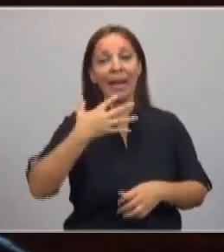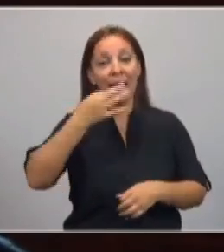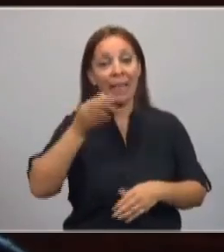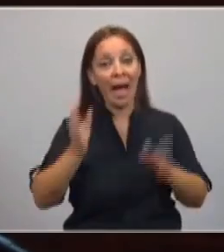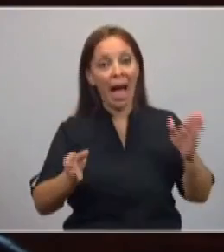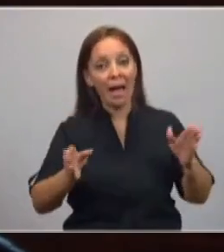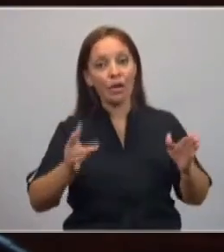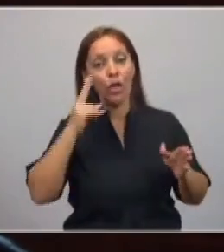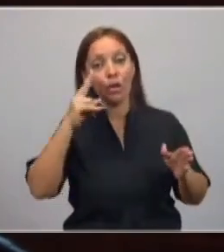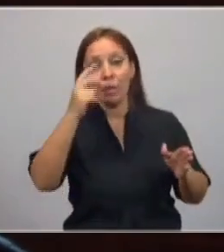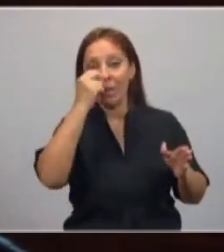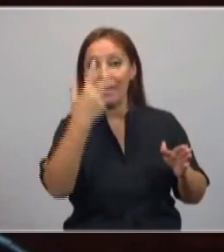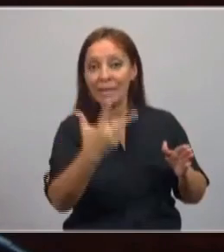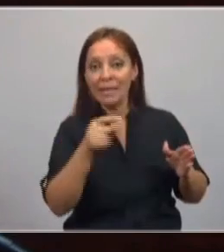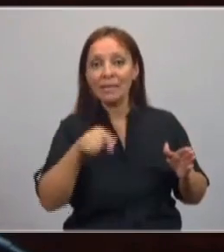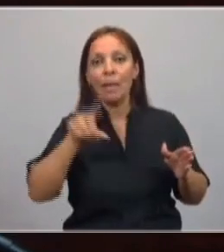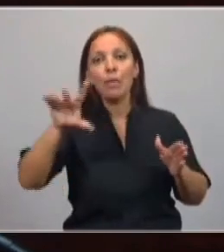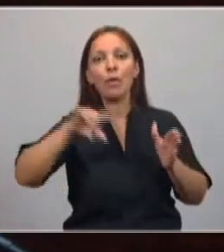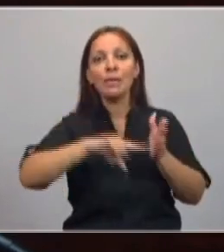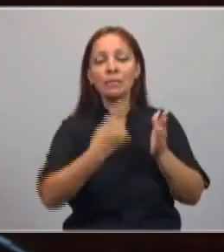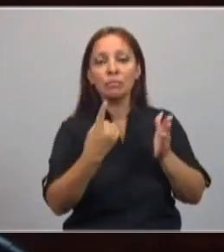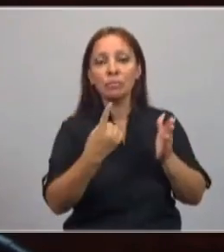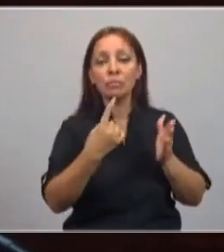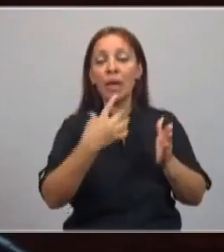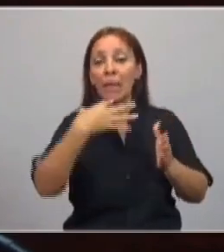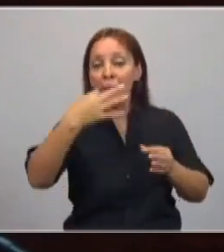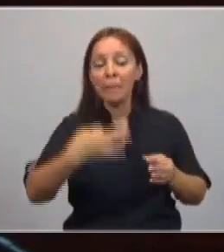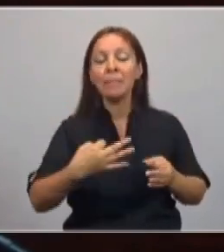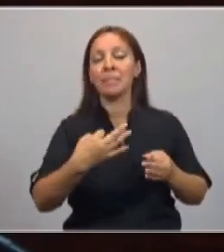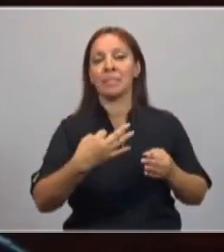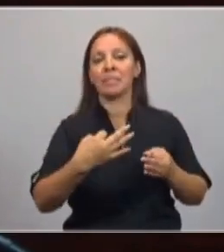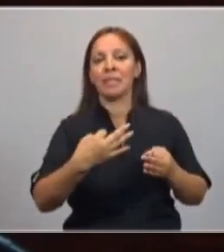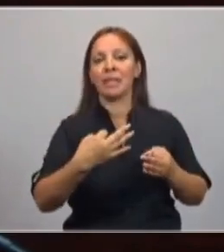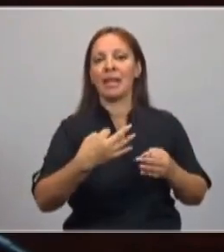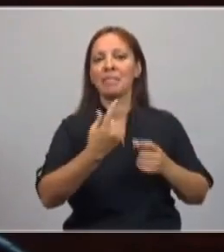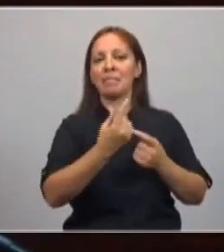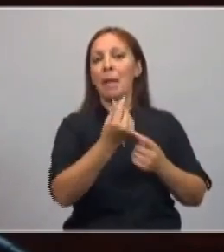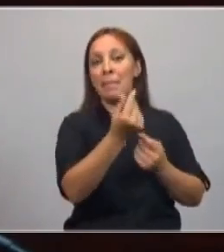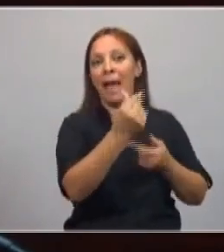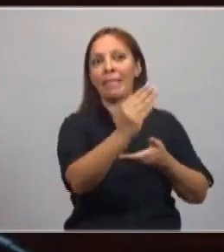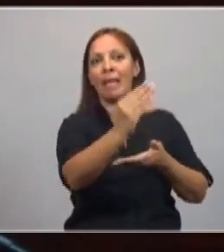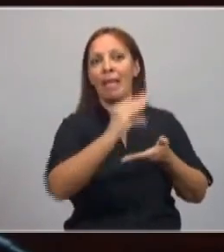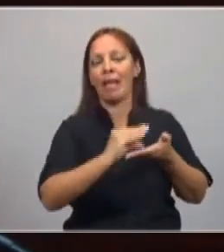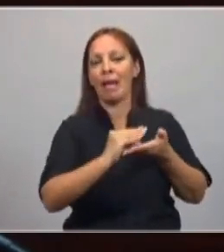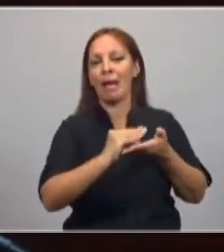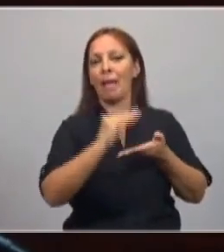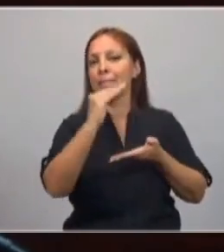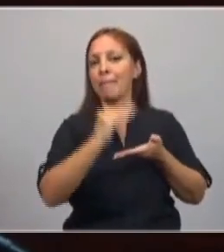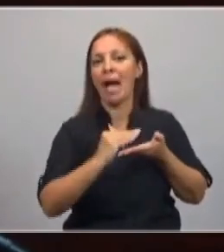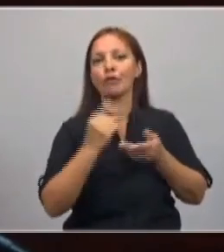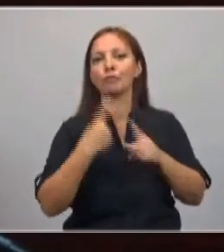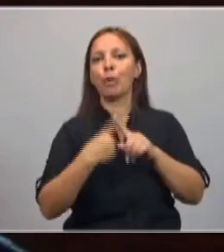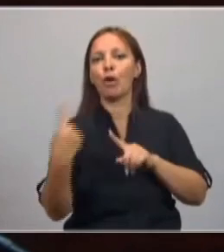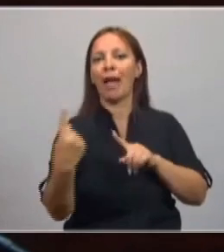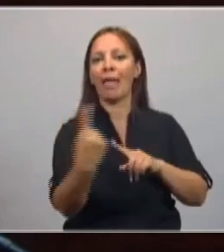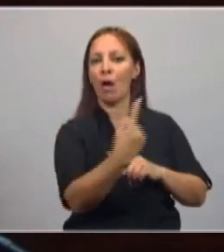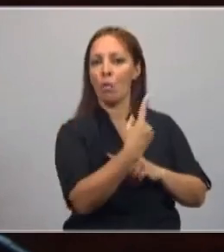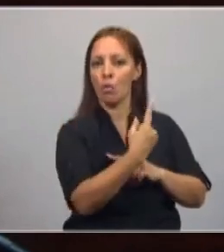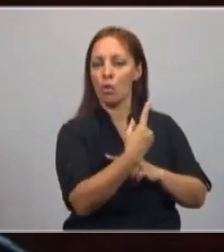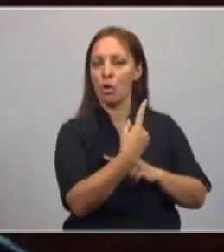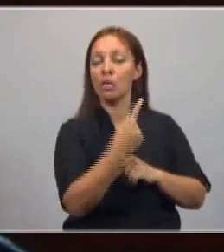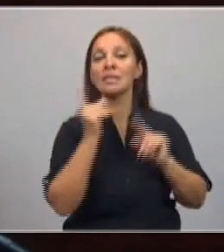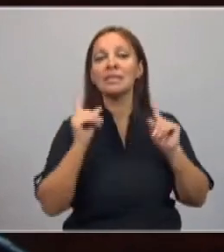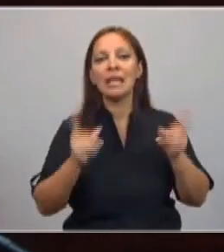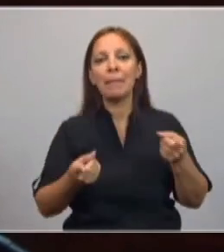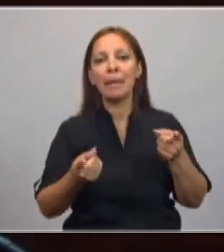año fue la provincia que menos recursos tuvo y ejecutó por habitante. Y es además la que